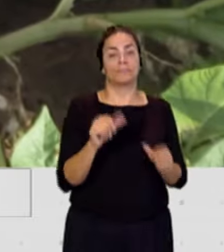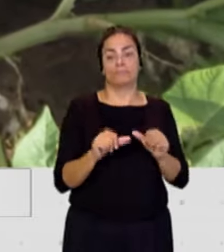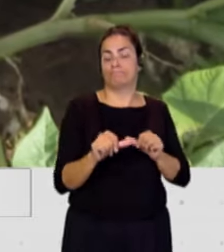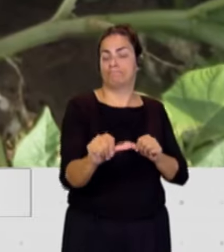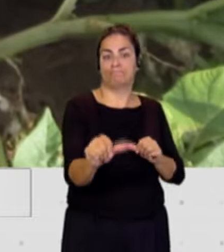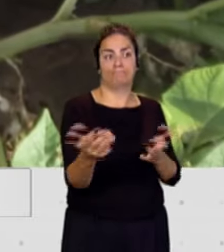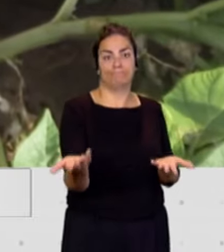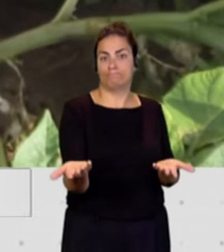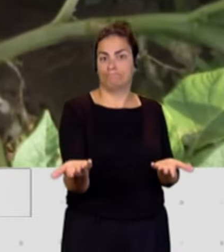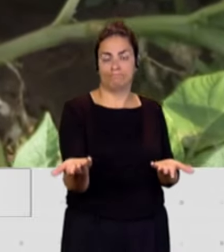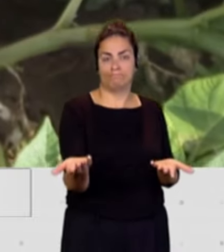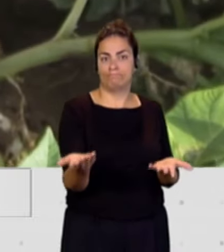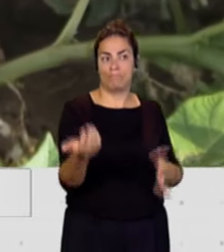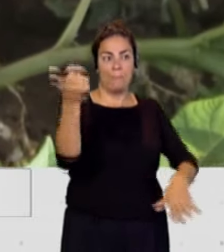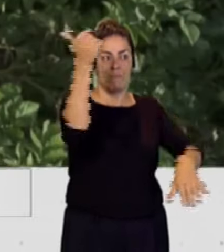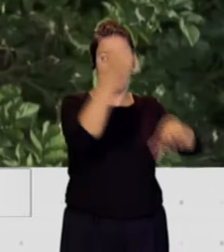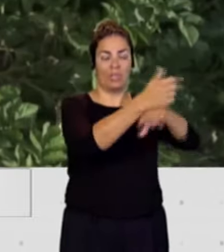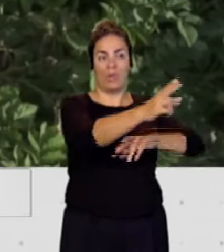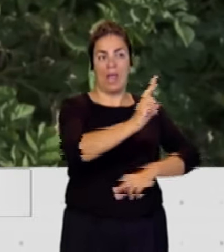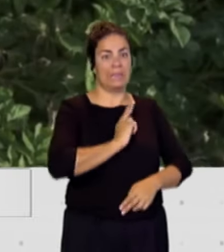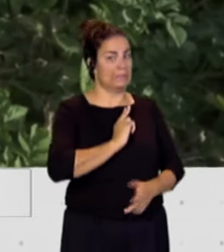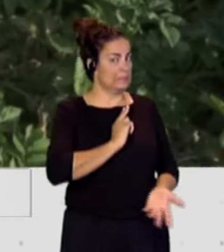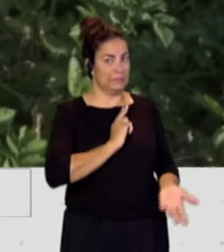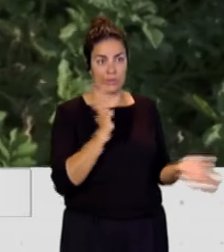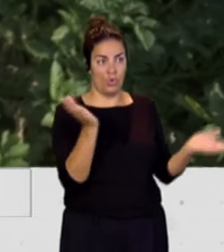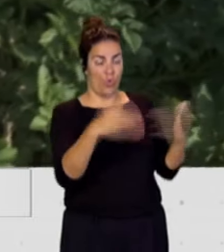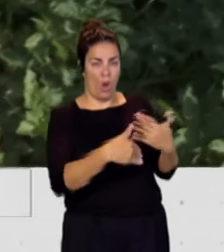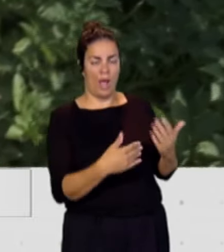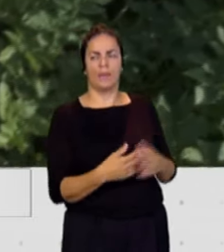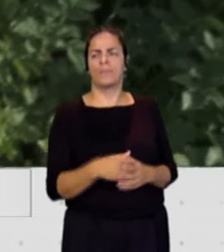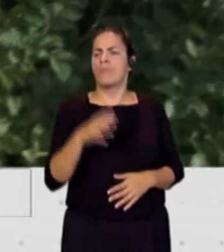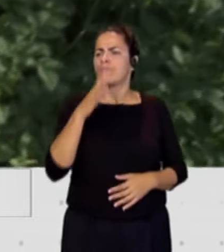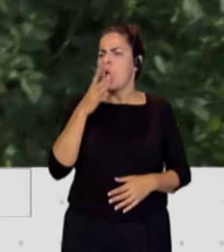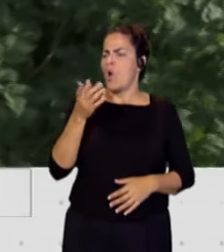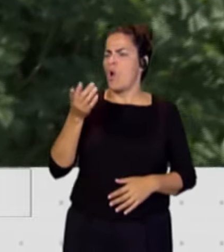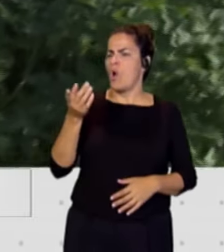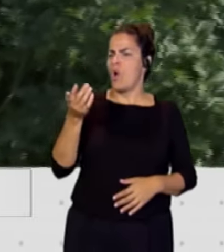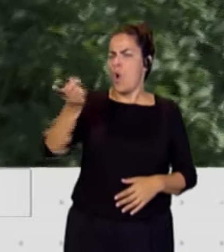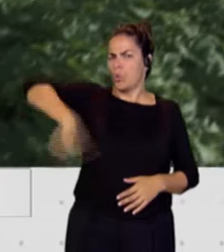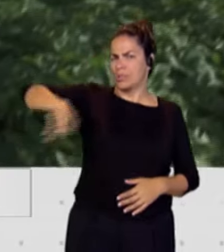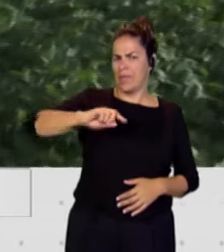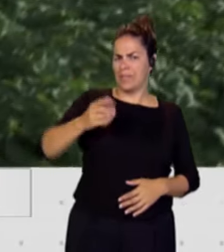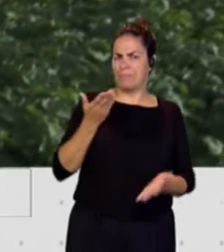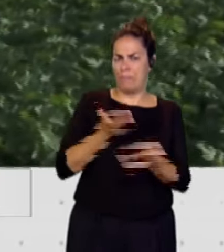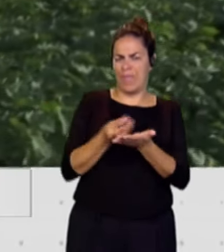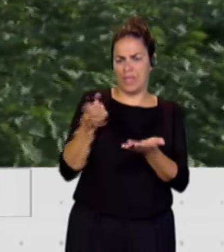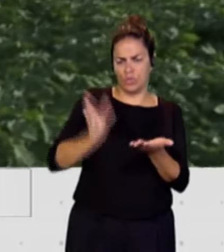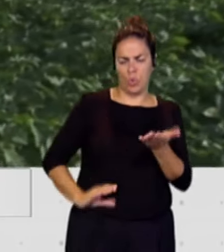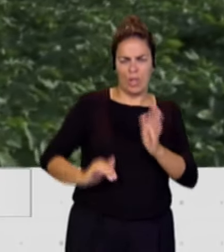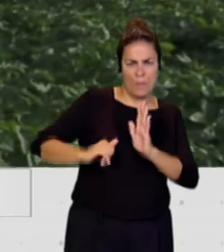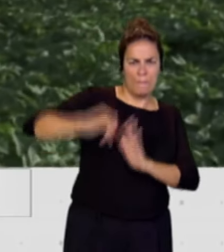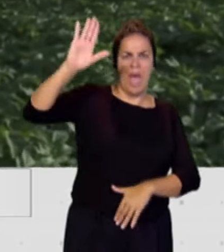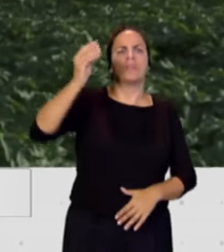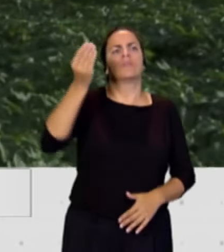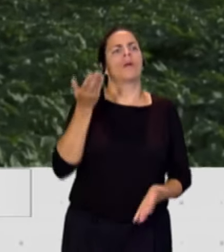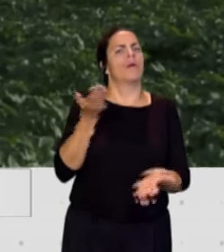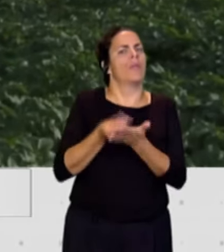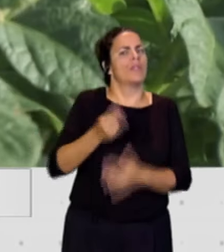habido respuestas por parte de la patronal ustedes exigen una subida de Los sueldos señor pozo de qué subida estamos hablando